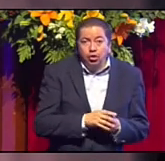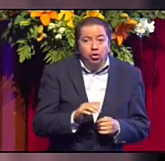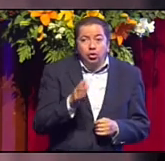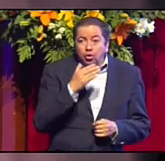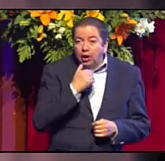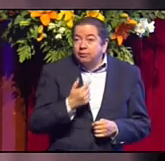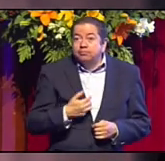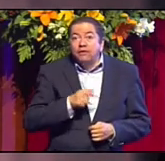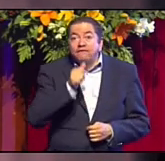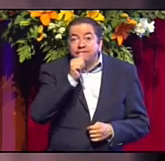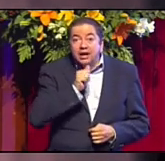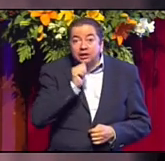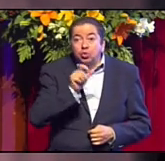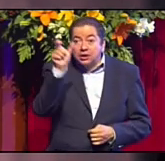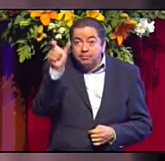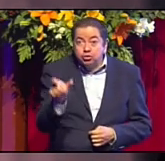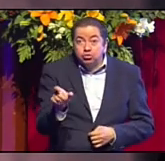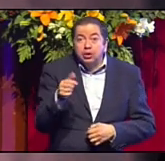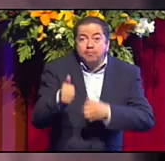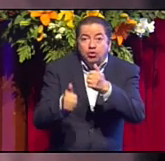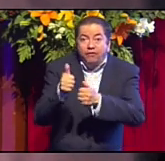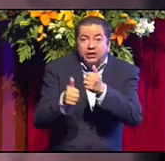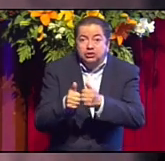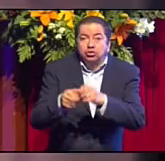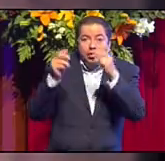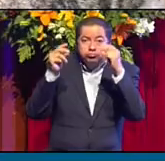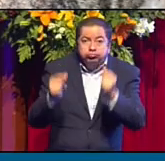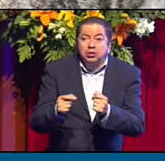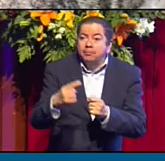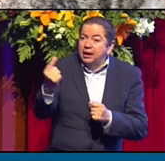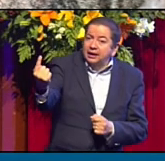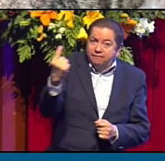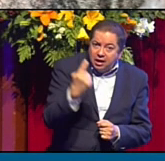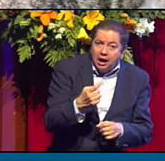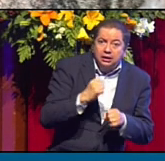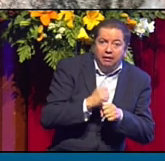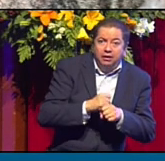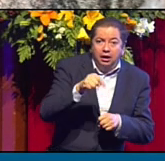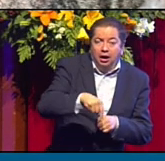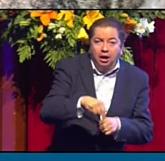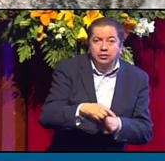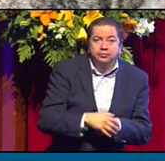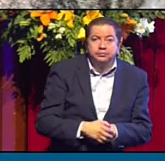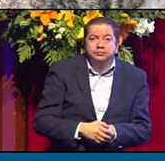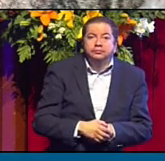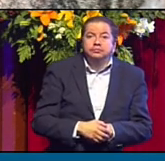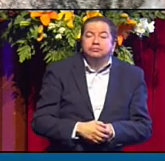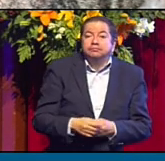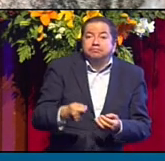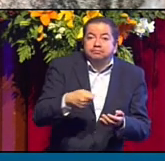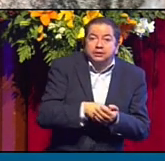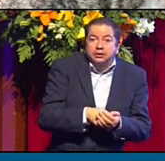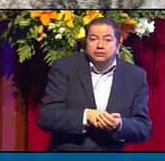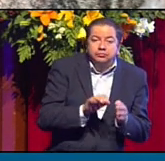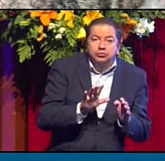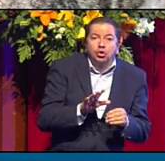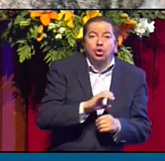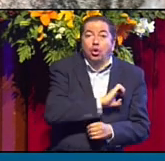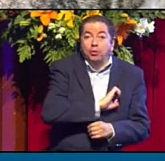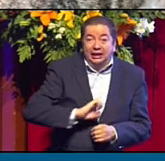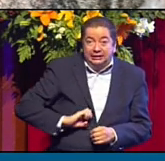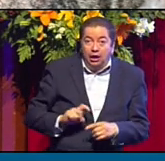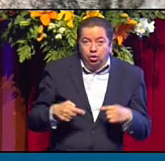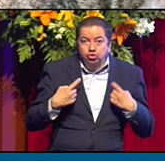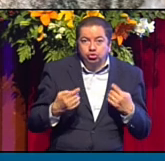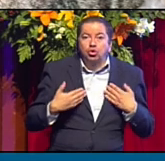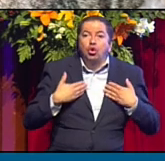hemos encontrado al profesional con la expertise necesaria para que venga a trabajar con nosotros, pero adicionalmente, ojalá que como Estado